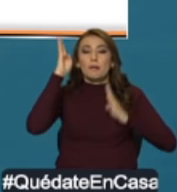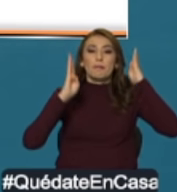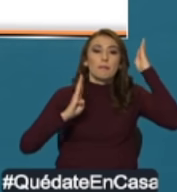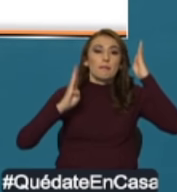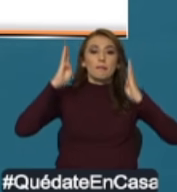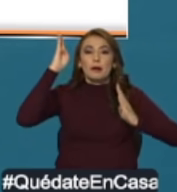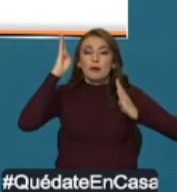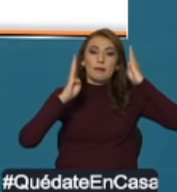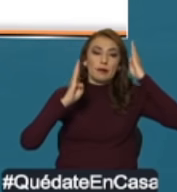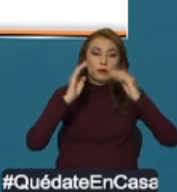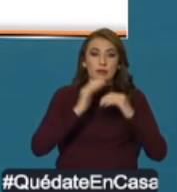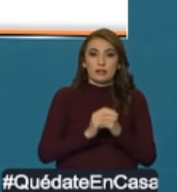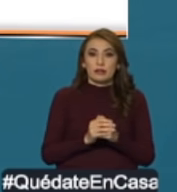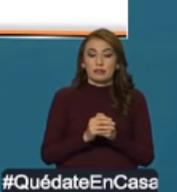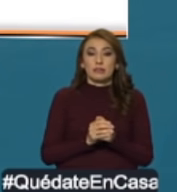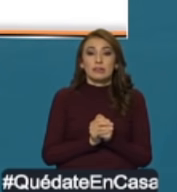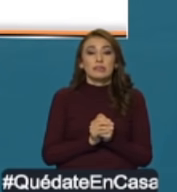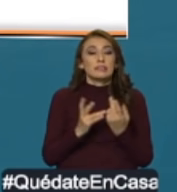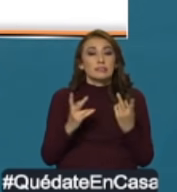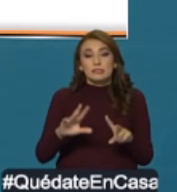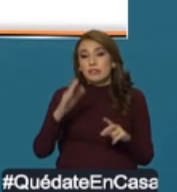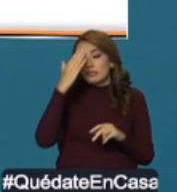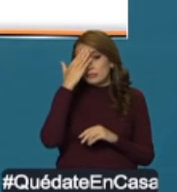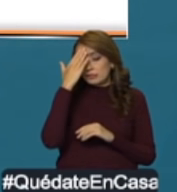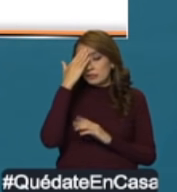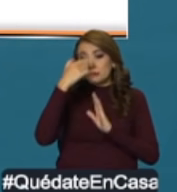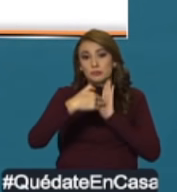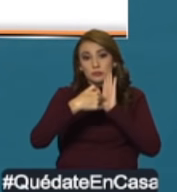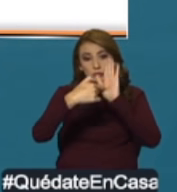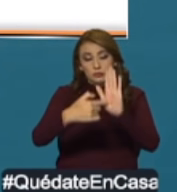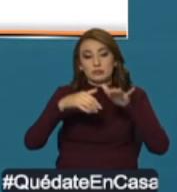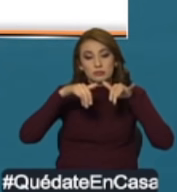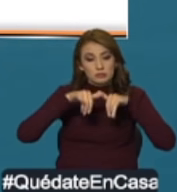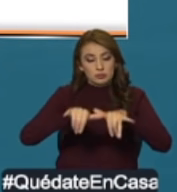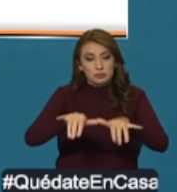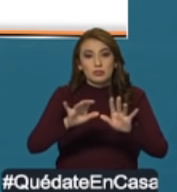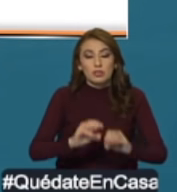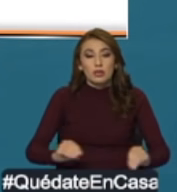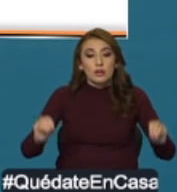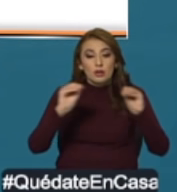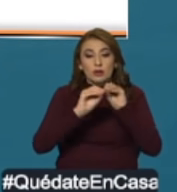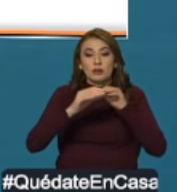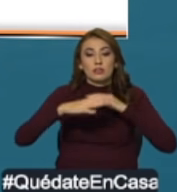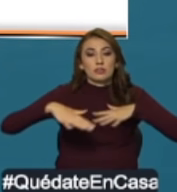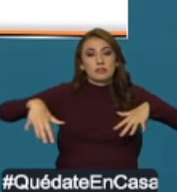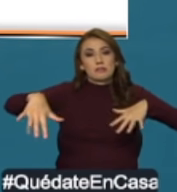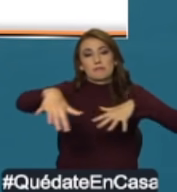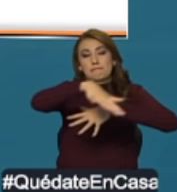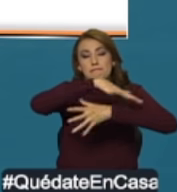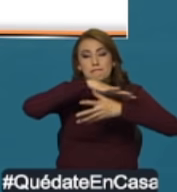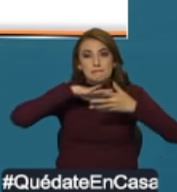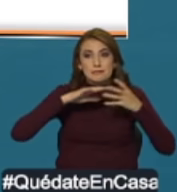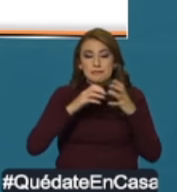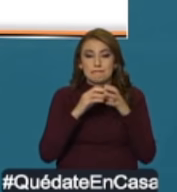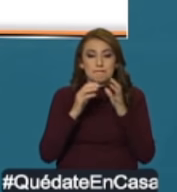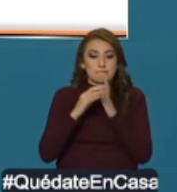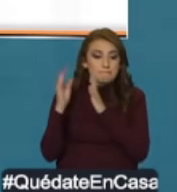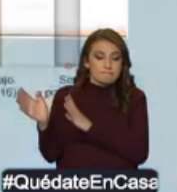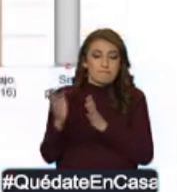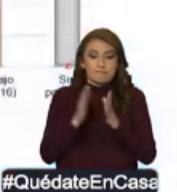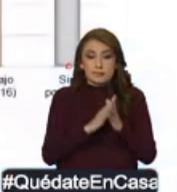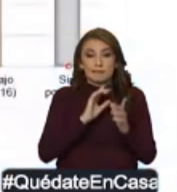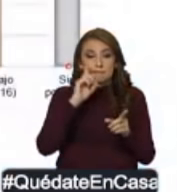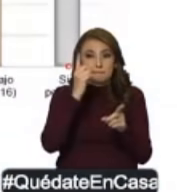tuvo alta transmisión, consideramos que existen poblaciones que tienen una